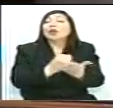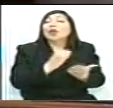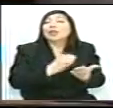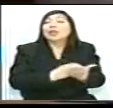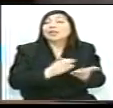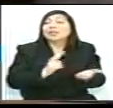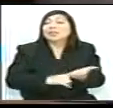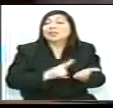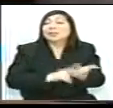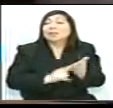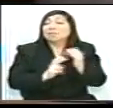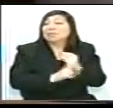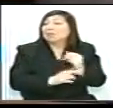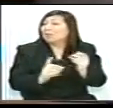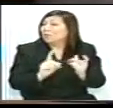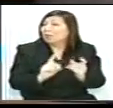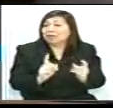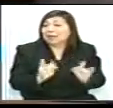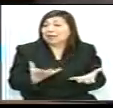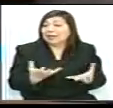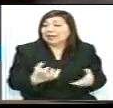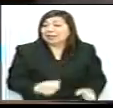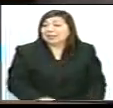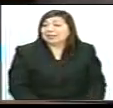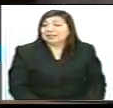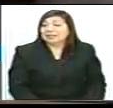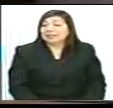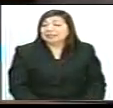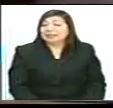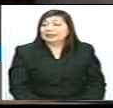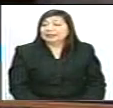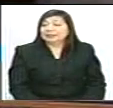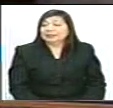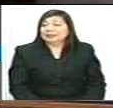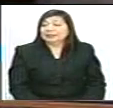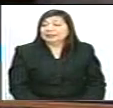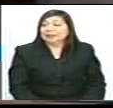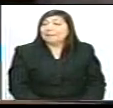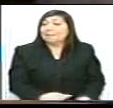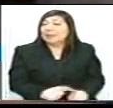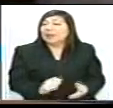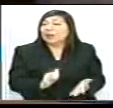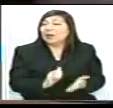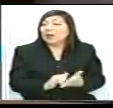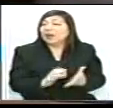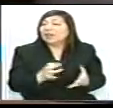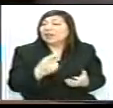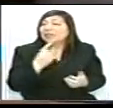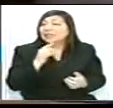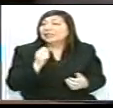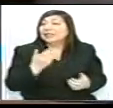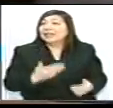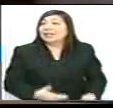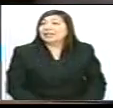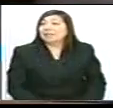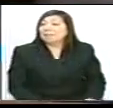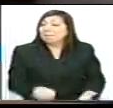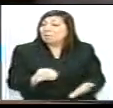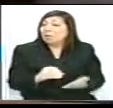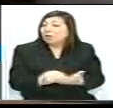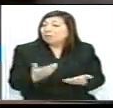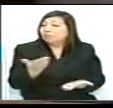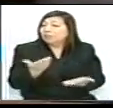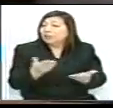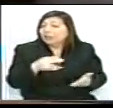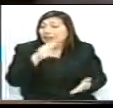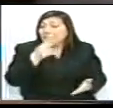estabilidad tributaria en un país que yo no quisiera que existieran, obviamente? ¿Pero por qué existen? Por la inestabilidad del